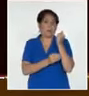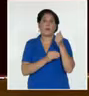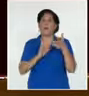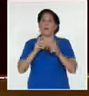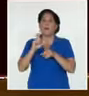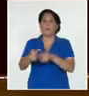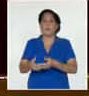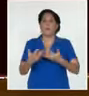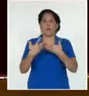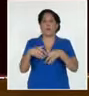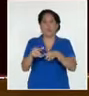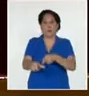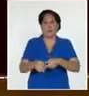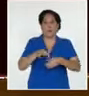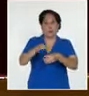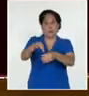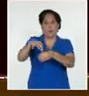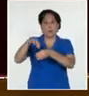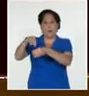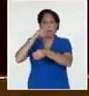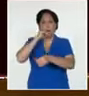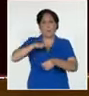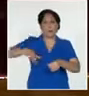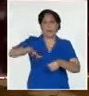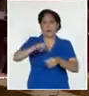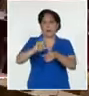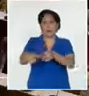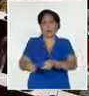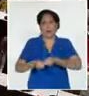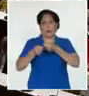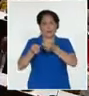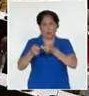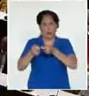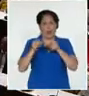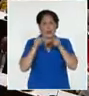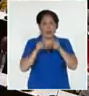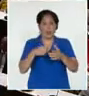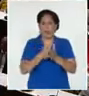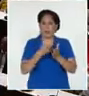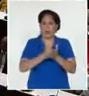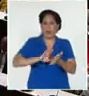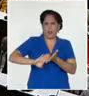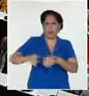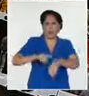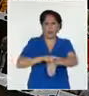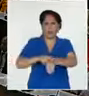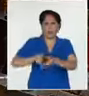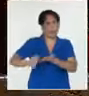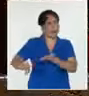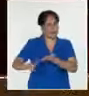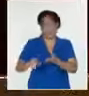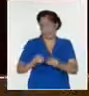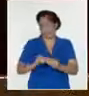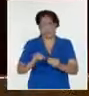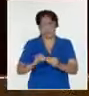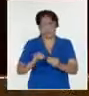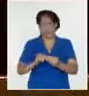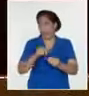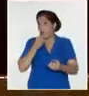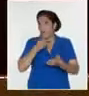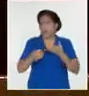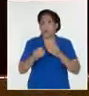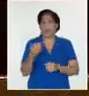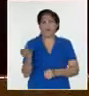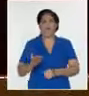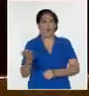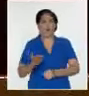productivos locales y las estrategias de desarrollo local, enfrentar la discriminación en todas sus manifestaciones, así como la violencia